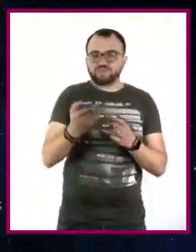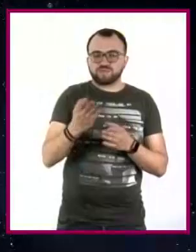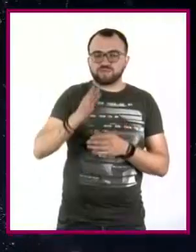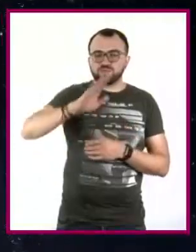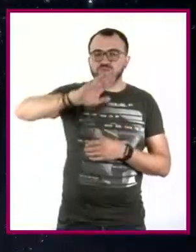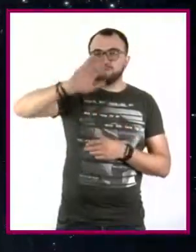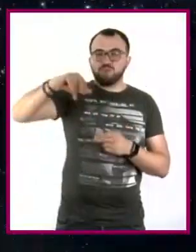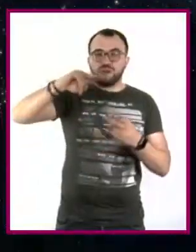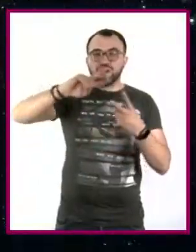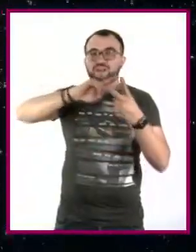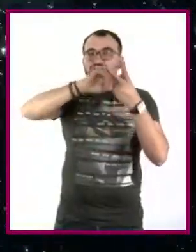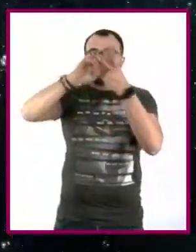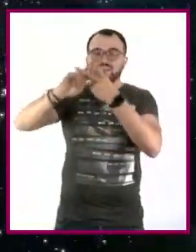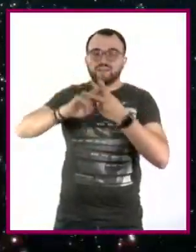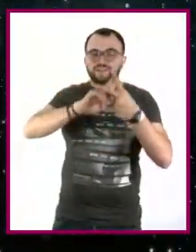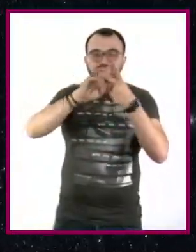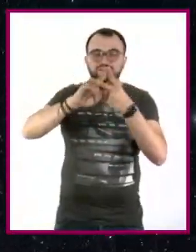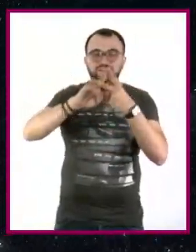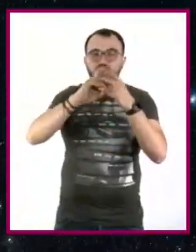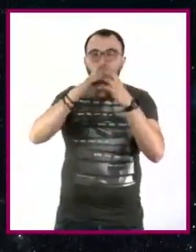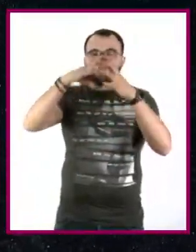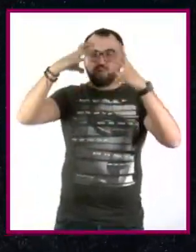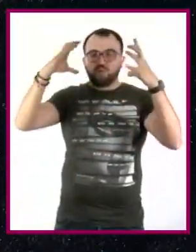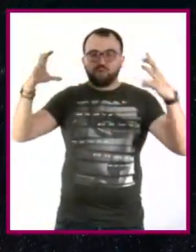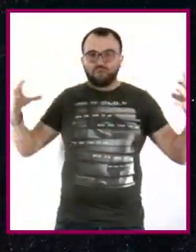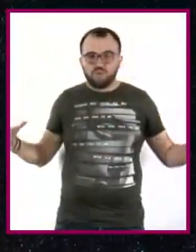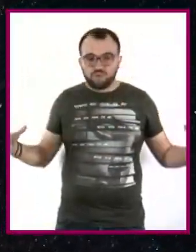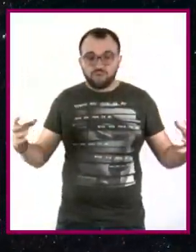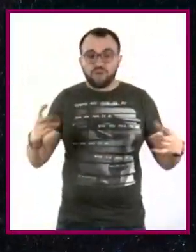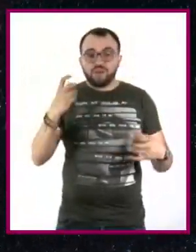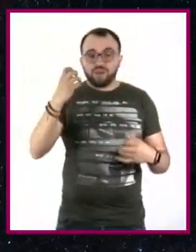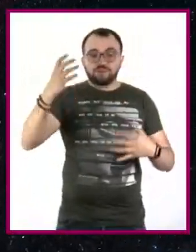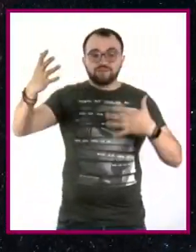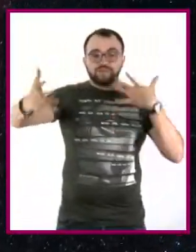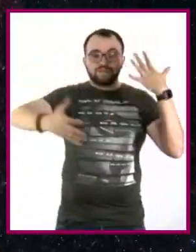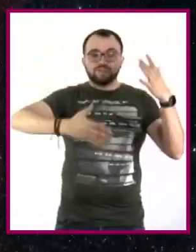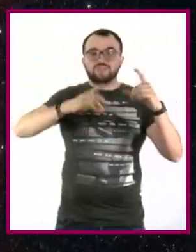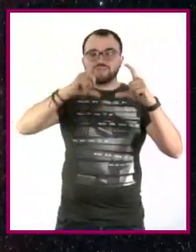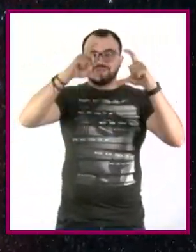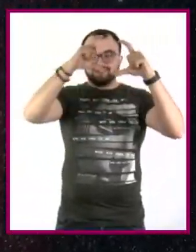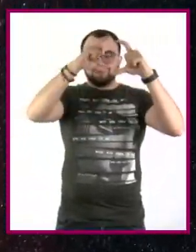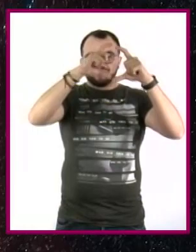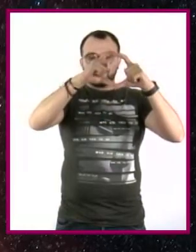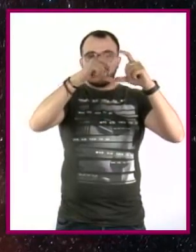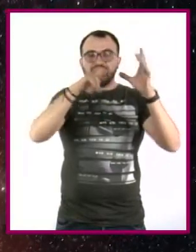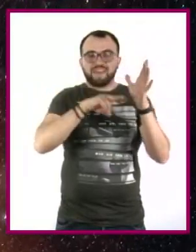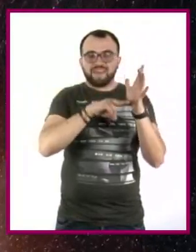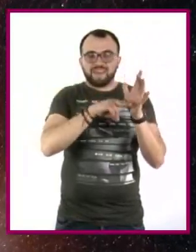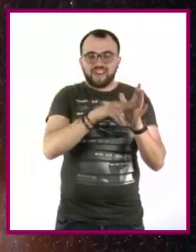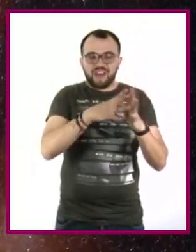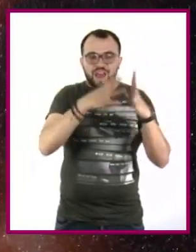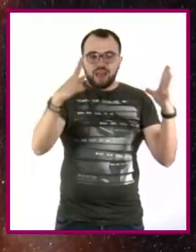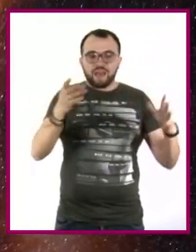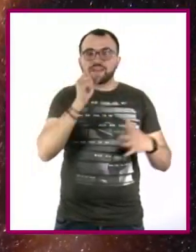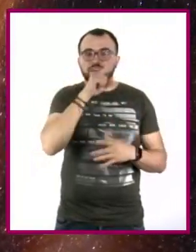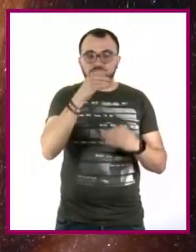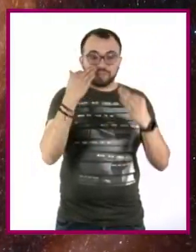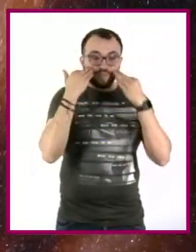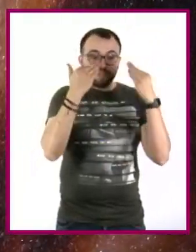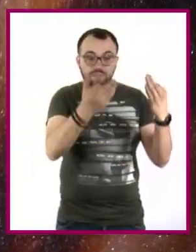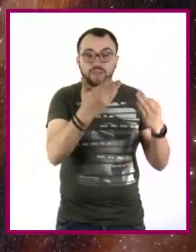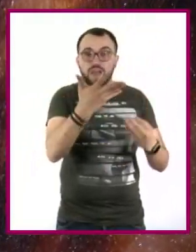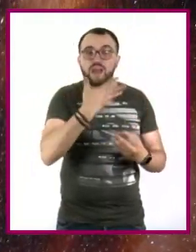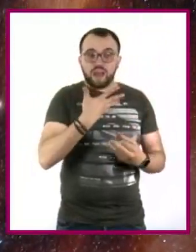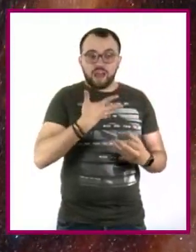una estrella en forma de una supernova, los ambientes alrededor de agujeros negros gigantes también son evidencia de que